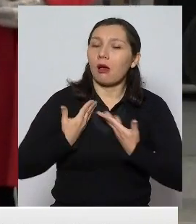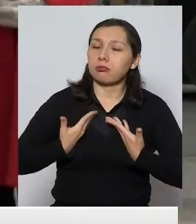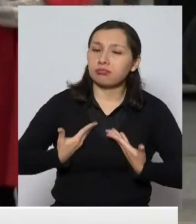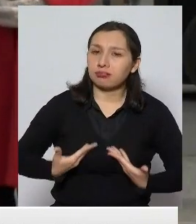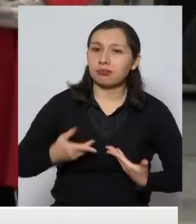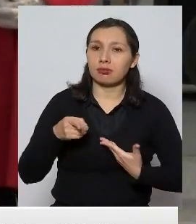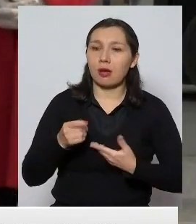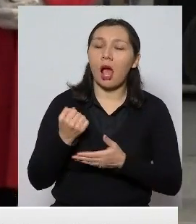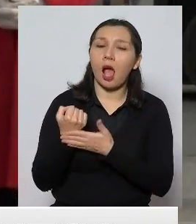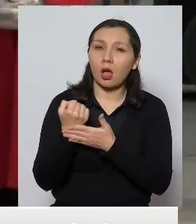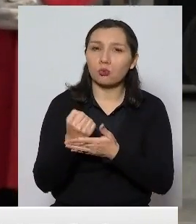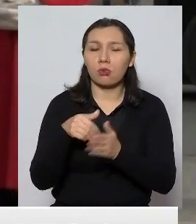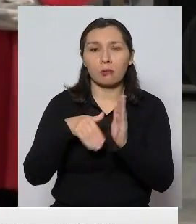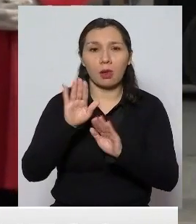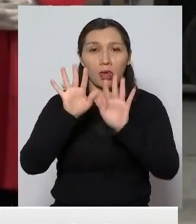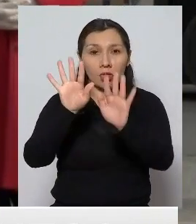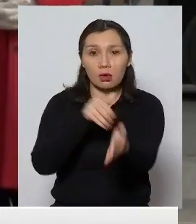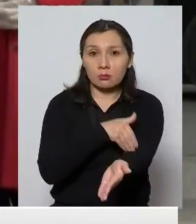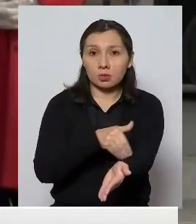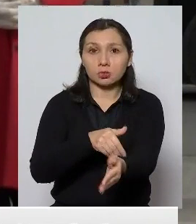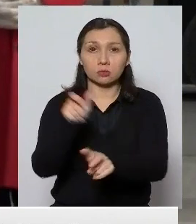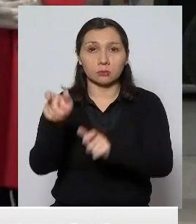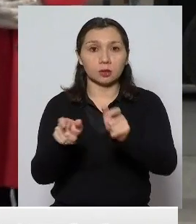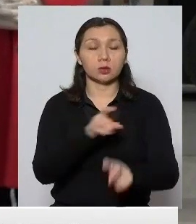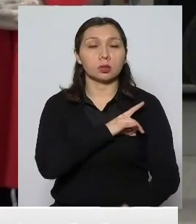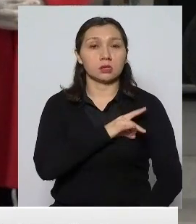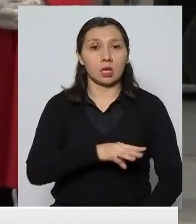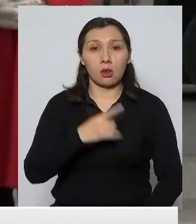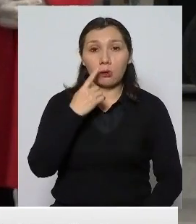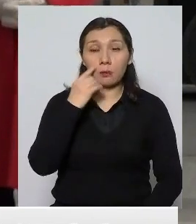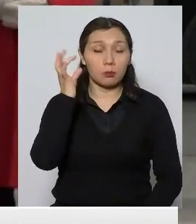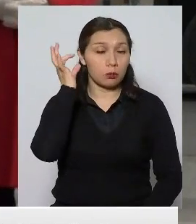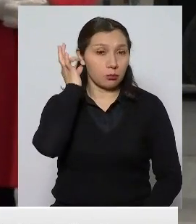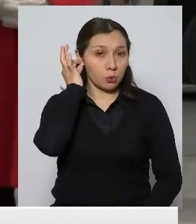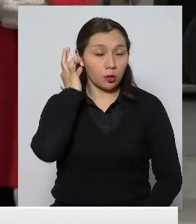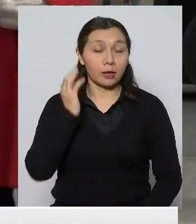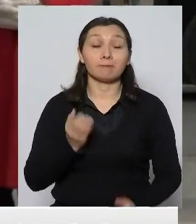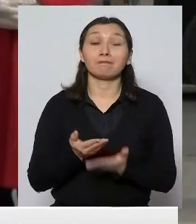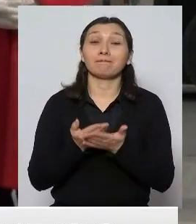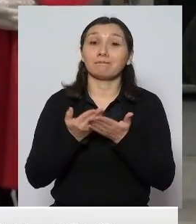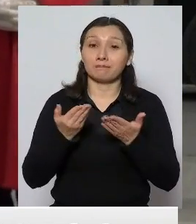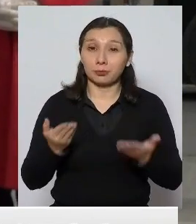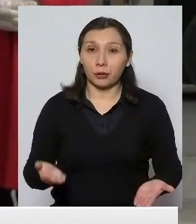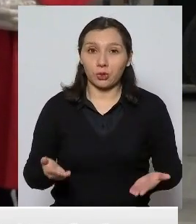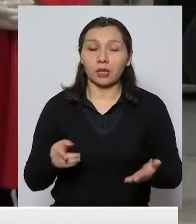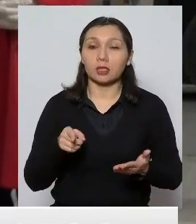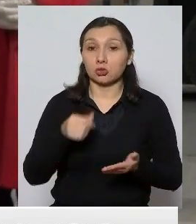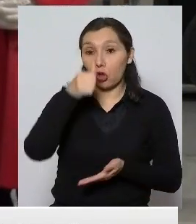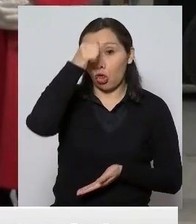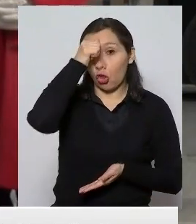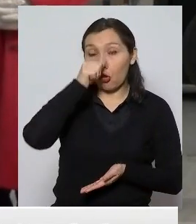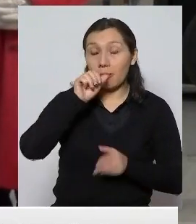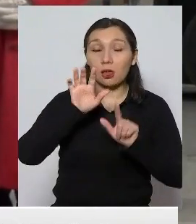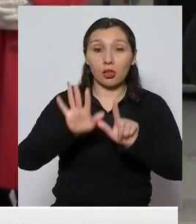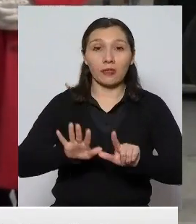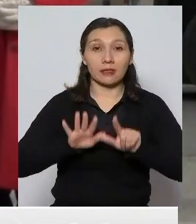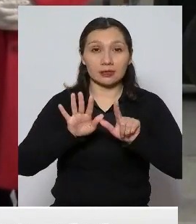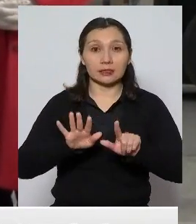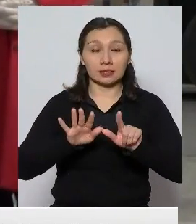de 10 millones de chilenas y chilenos. Por estas razones, el domingo